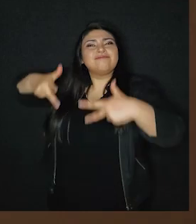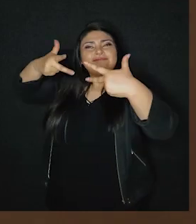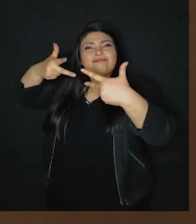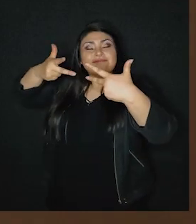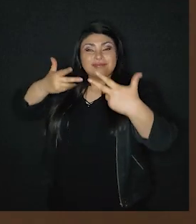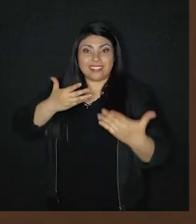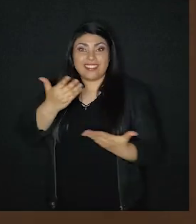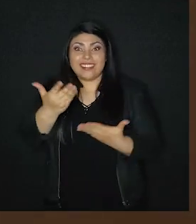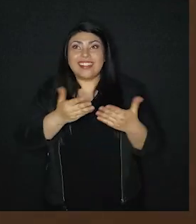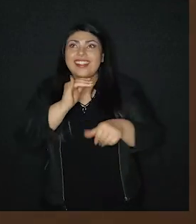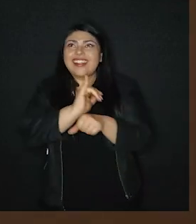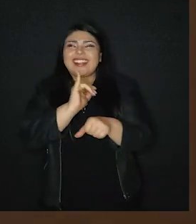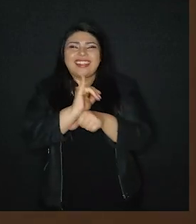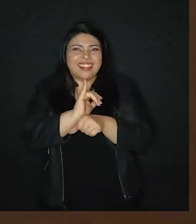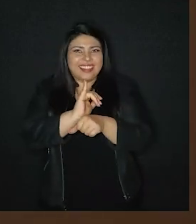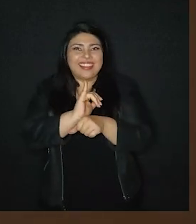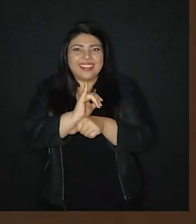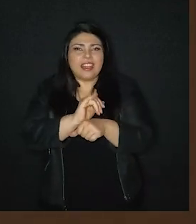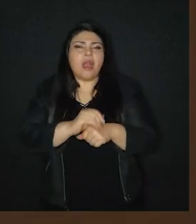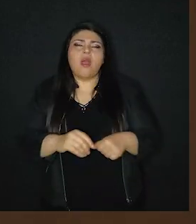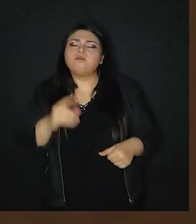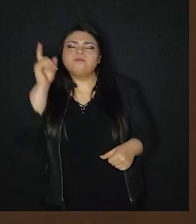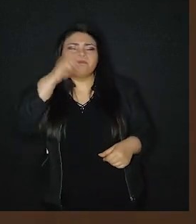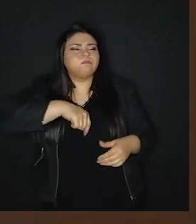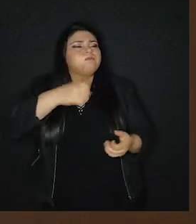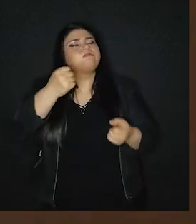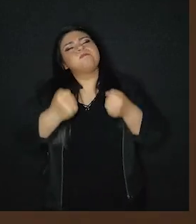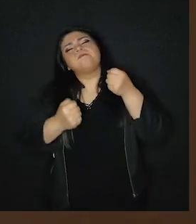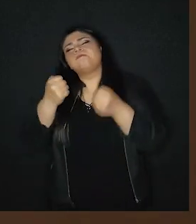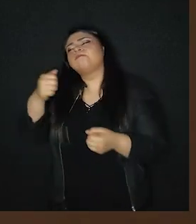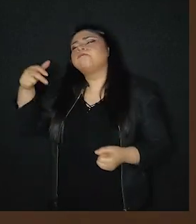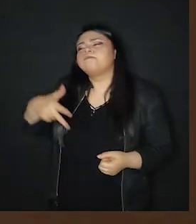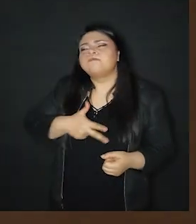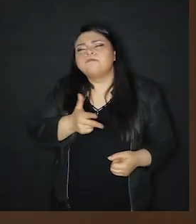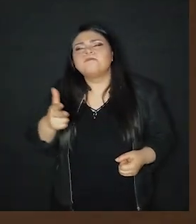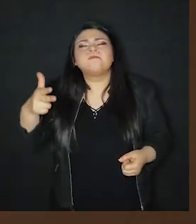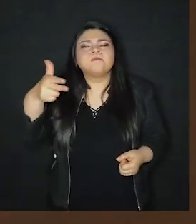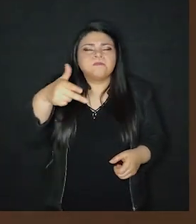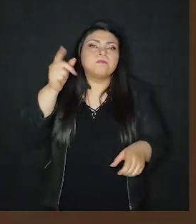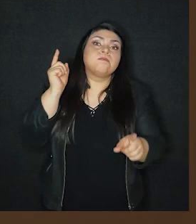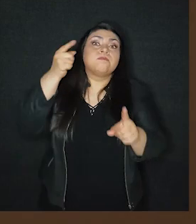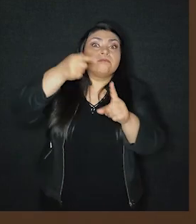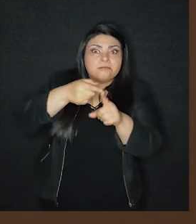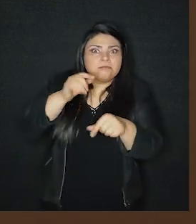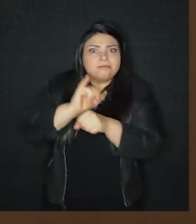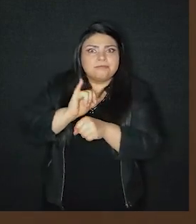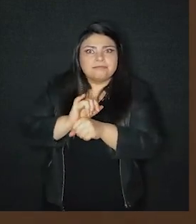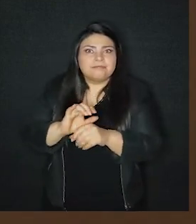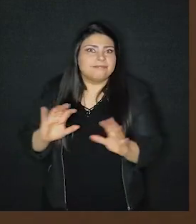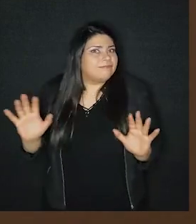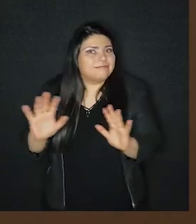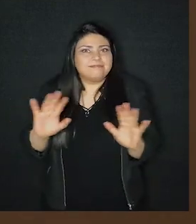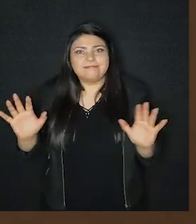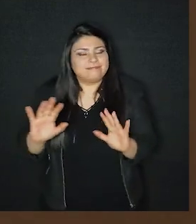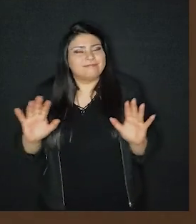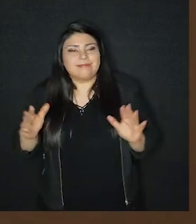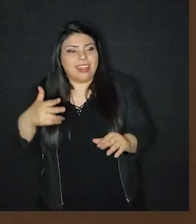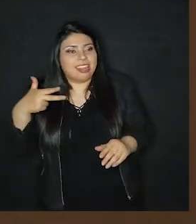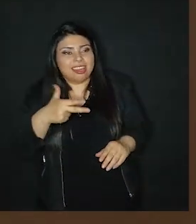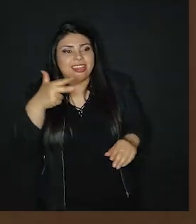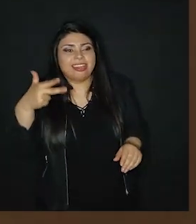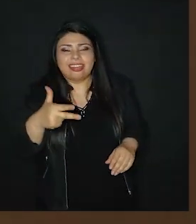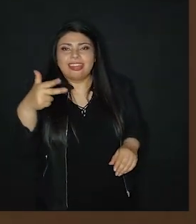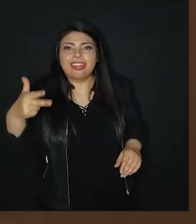domingos ya no tomamos el carro y recorremos estas distancias para llegar a la localidad del edificio parquearnos